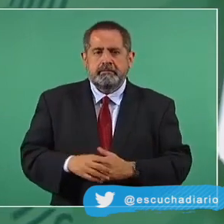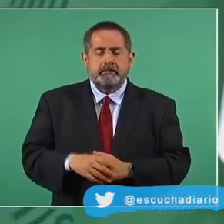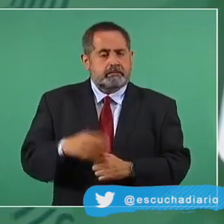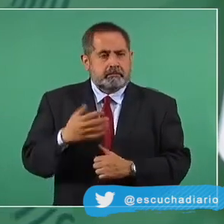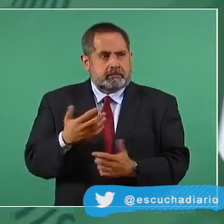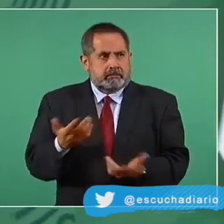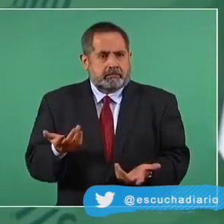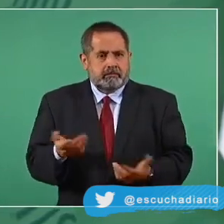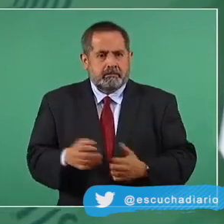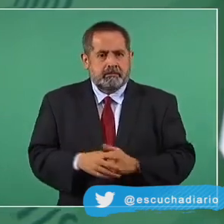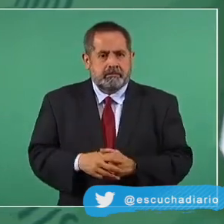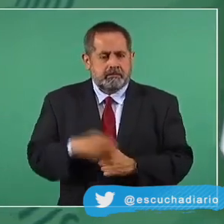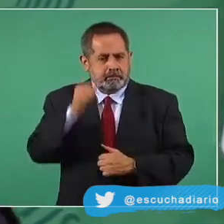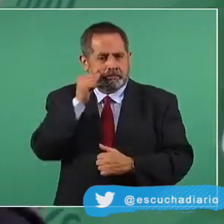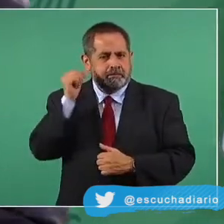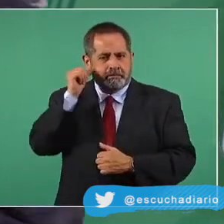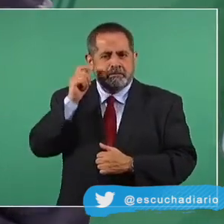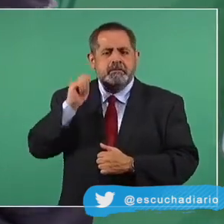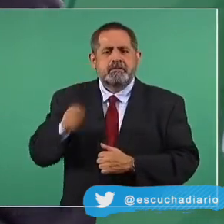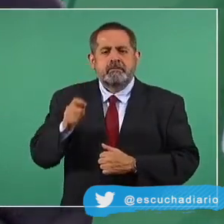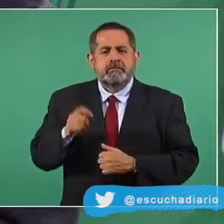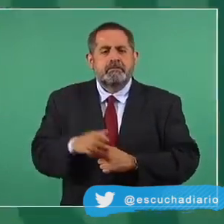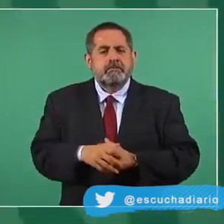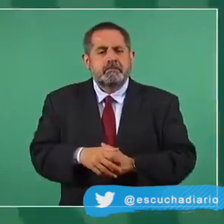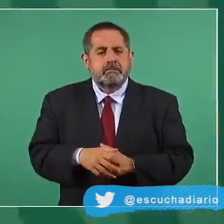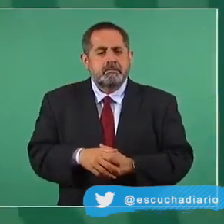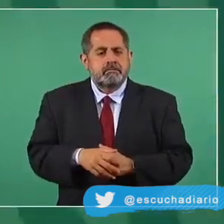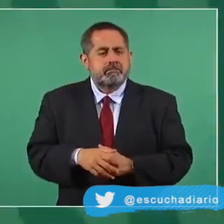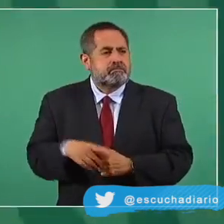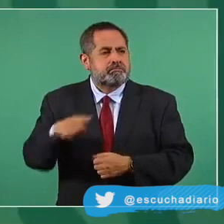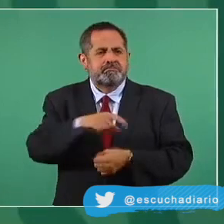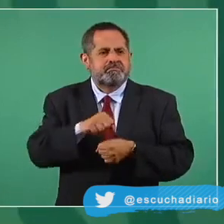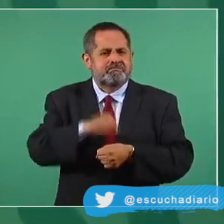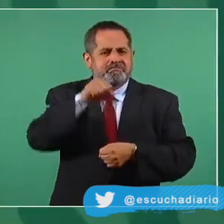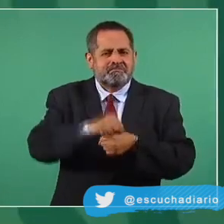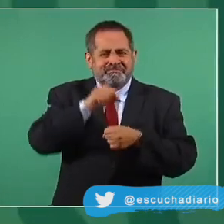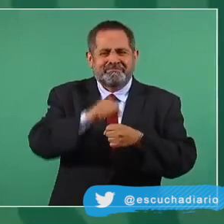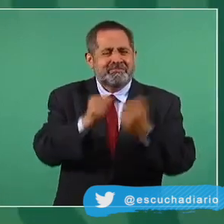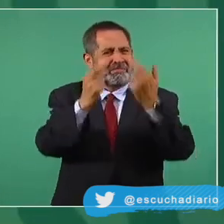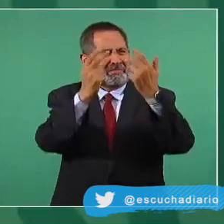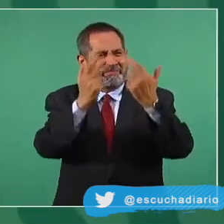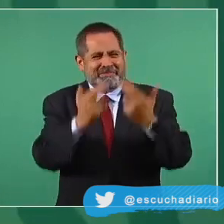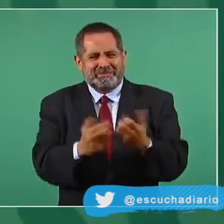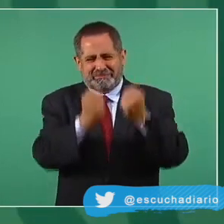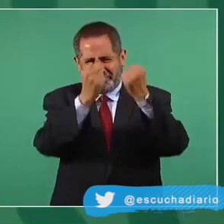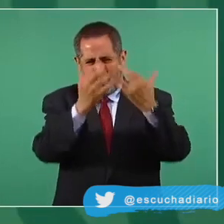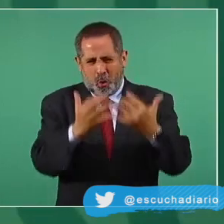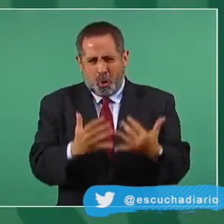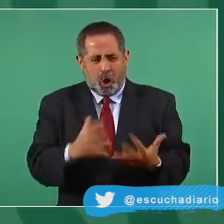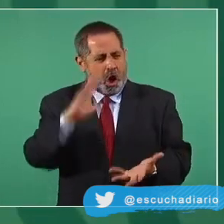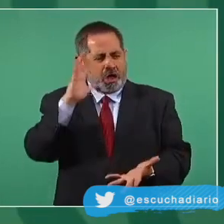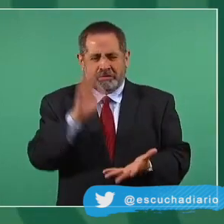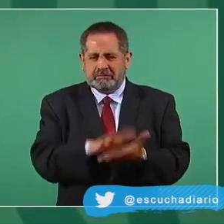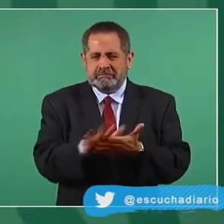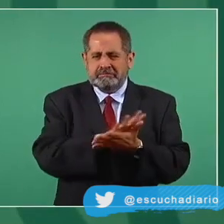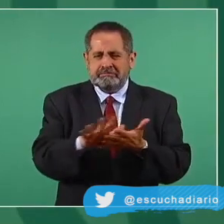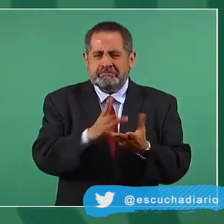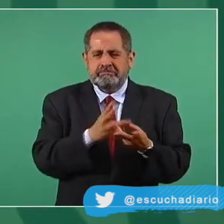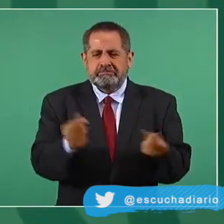Y ayer se dinamita el edificio.